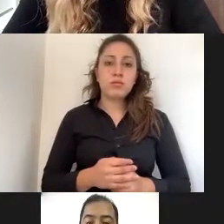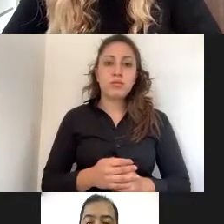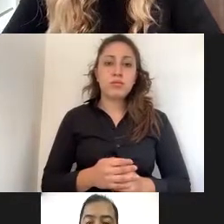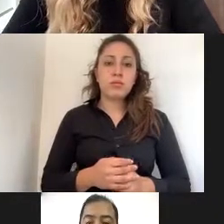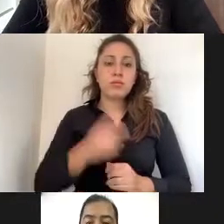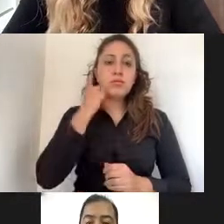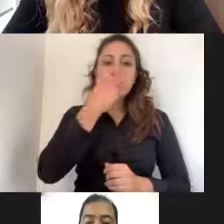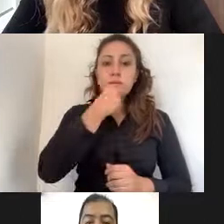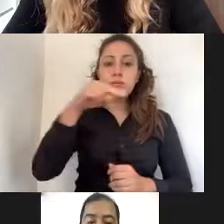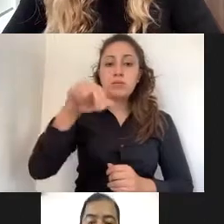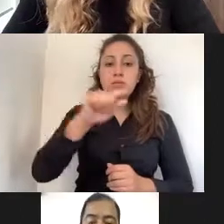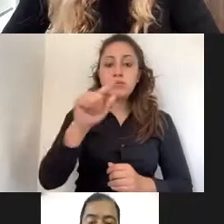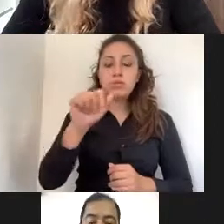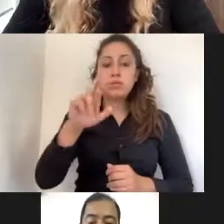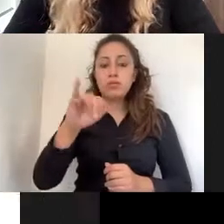Diputado Nazario Norberto.